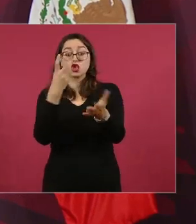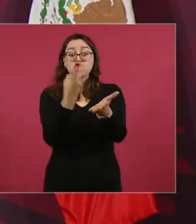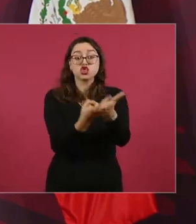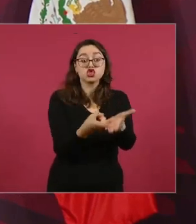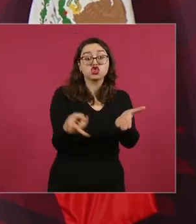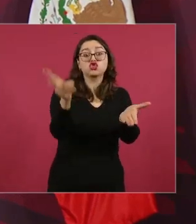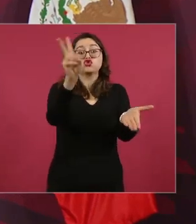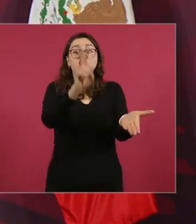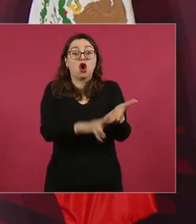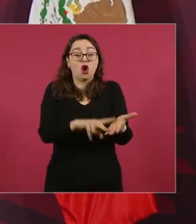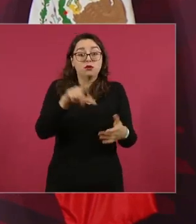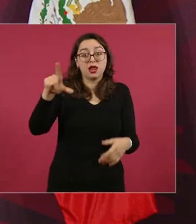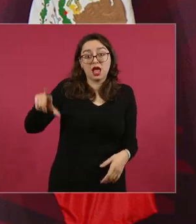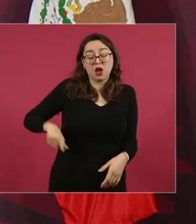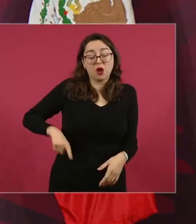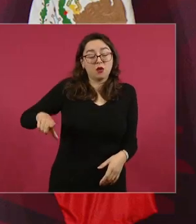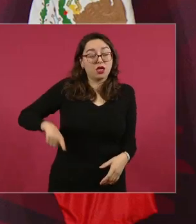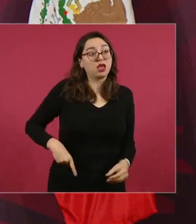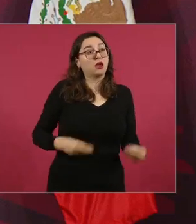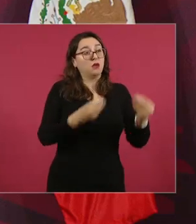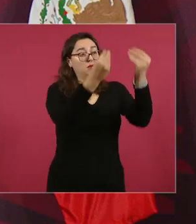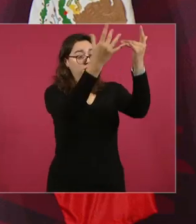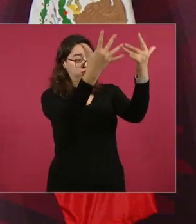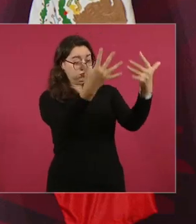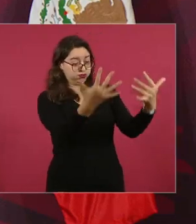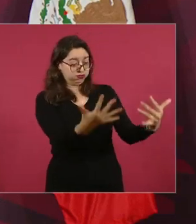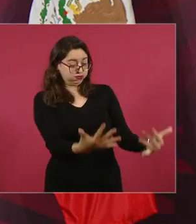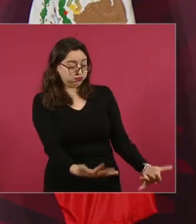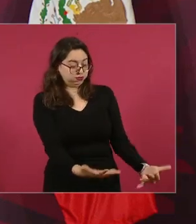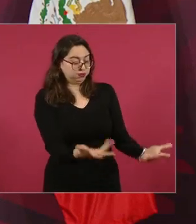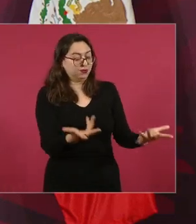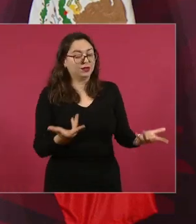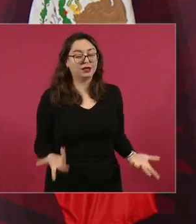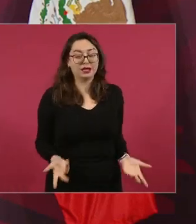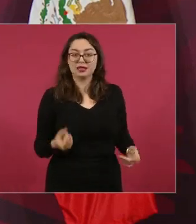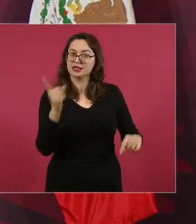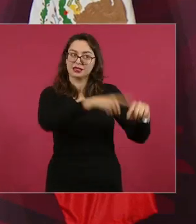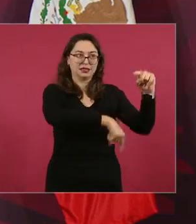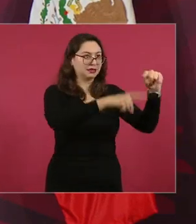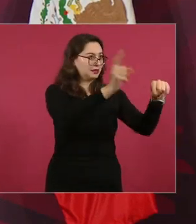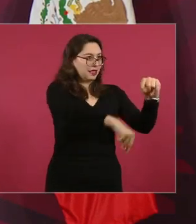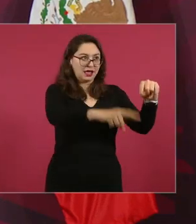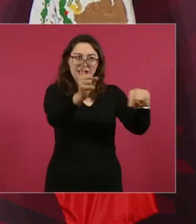el colmo es que del presupuesto público,